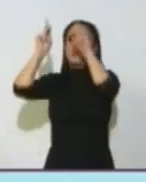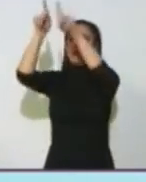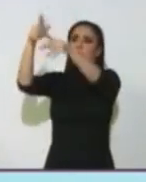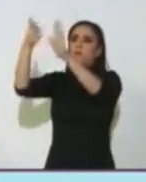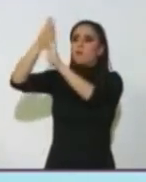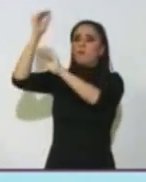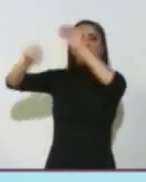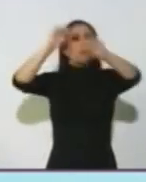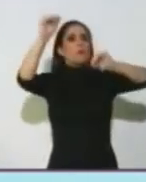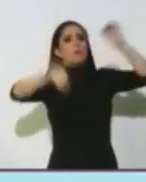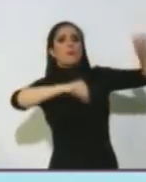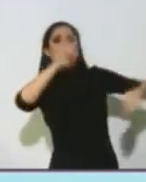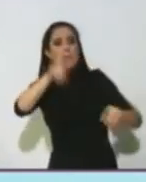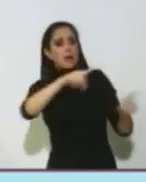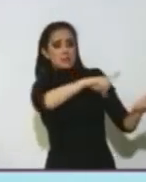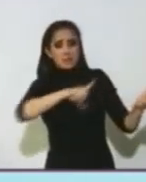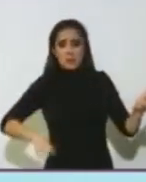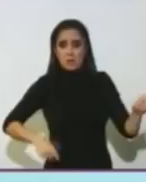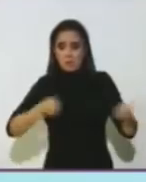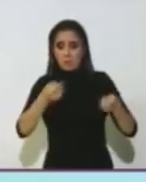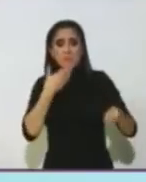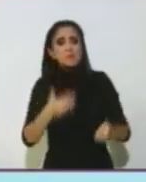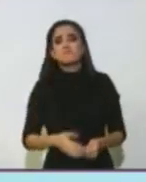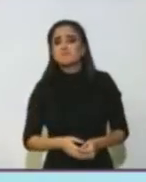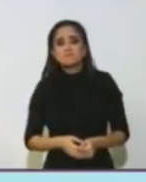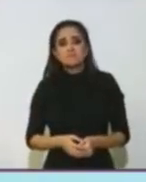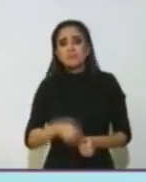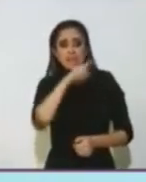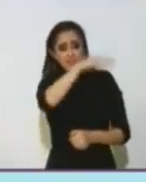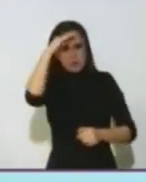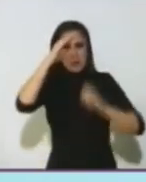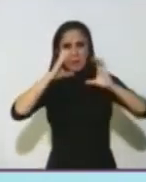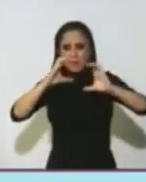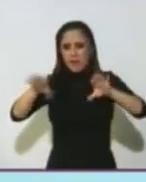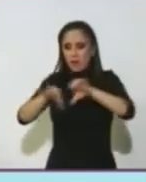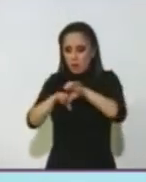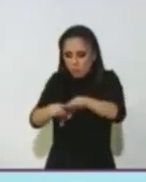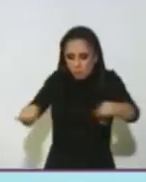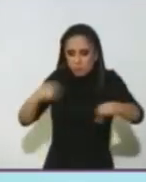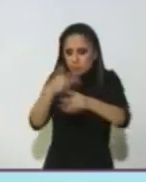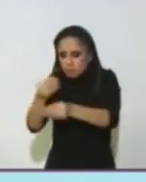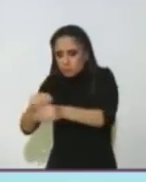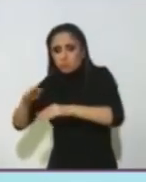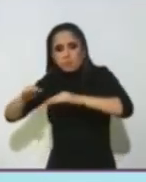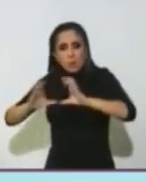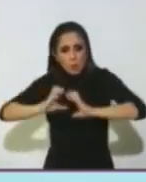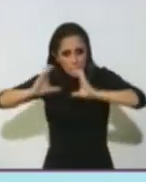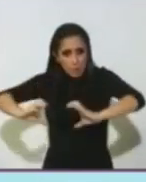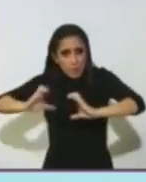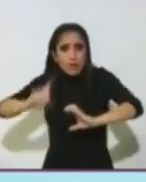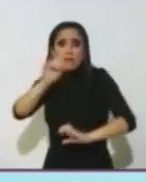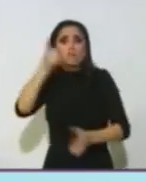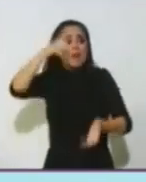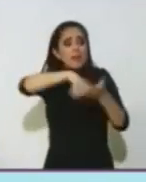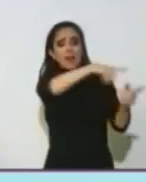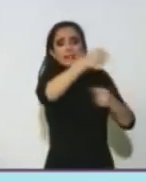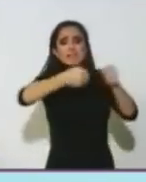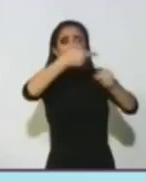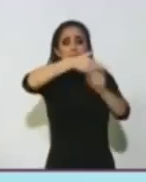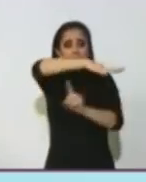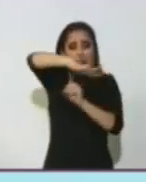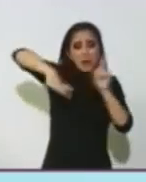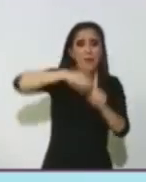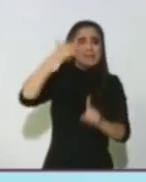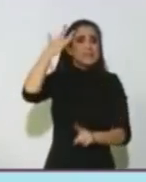que nunca hubiera gobernado ella dice que va a cuidar el suelo de conservación en su gestión ella cambió el suelo de conservación de